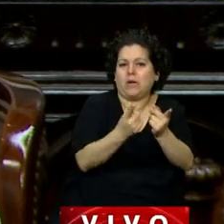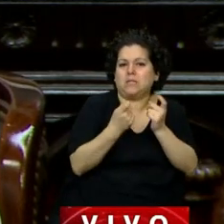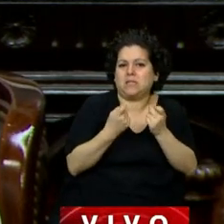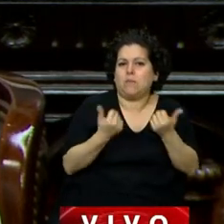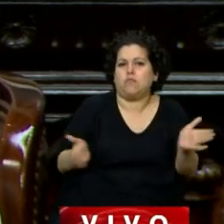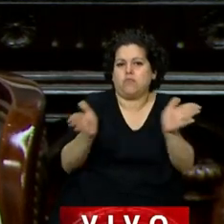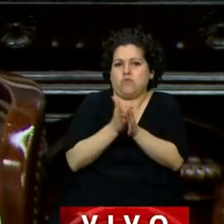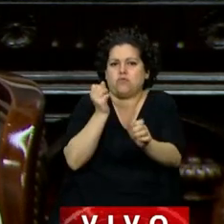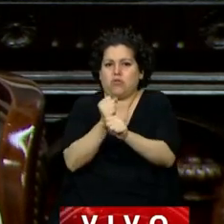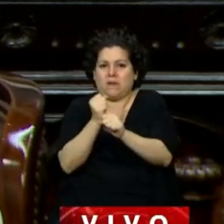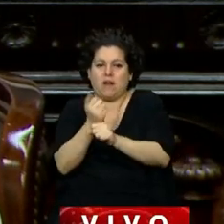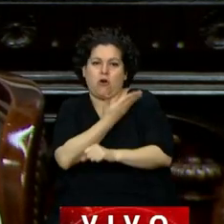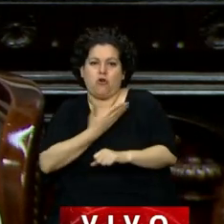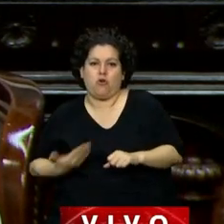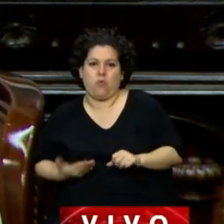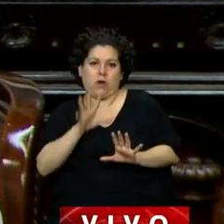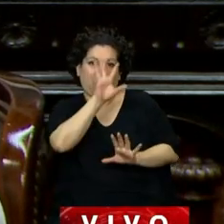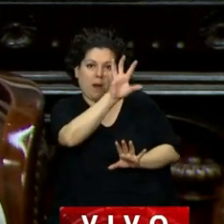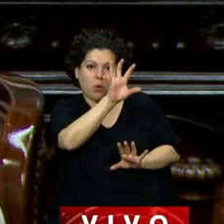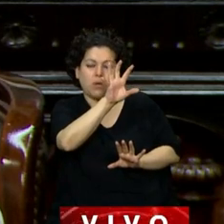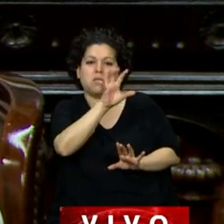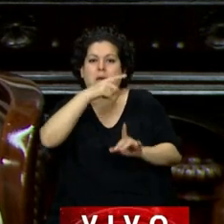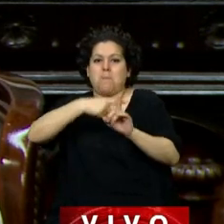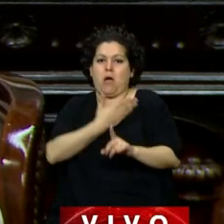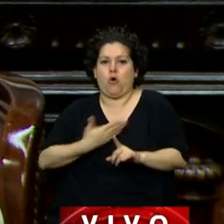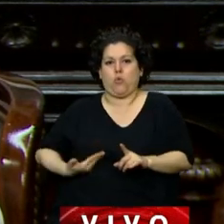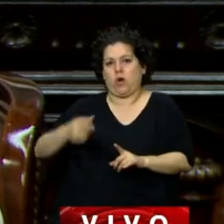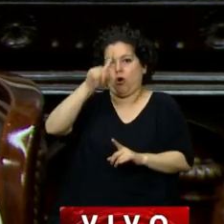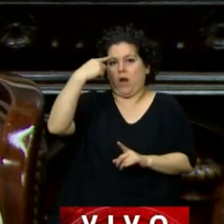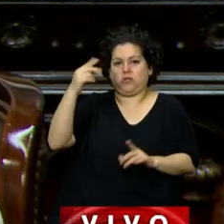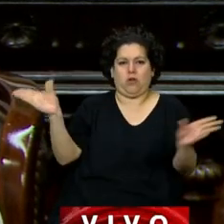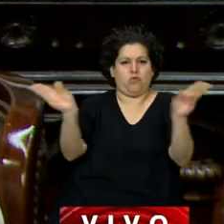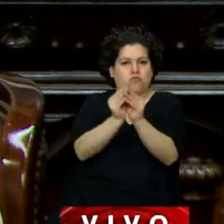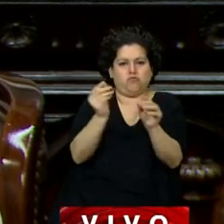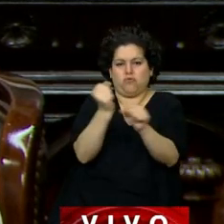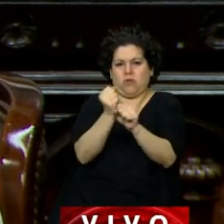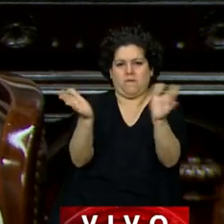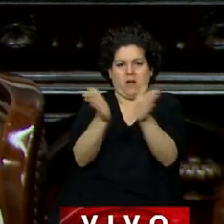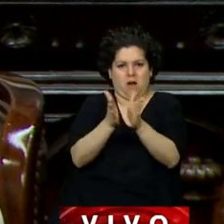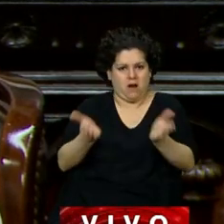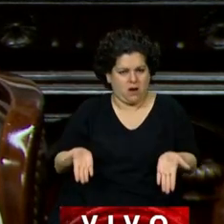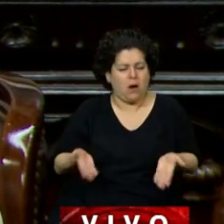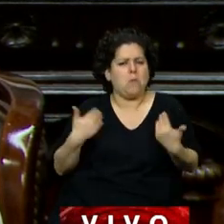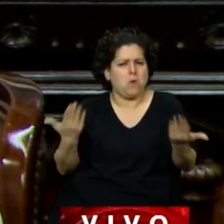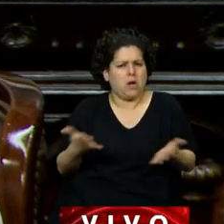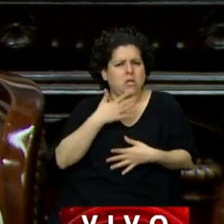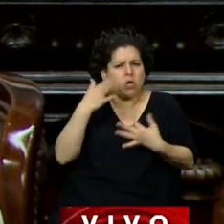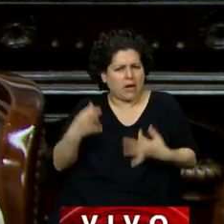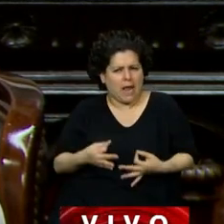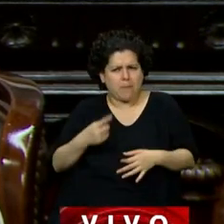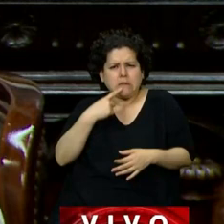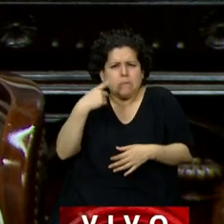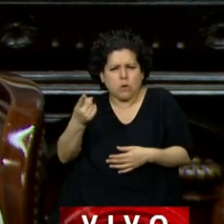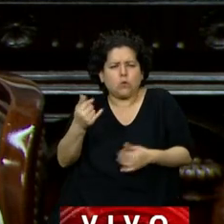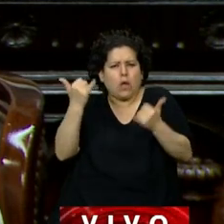en conjunto, tanto con el gobierno provincial como el nacional. Es por esto que resta saber si de verdad va a haber